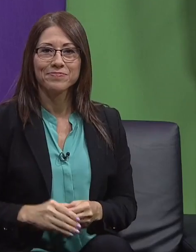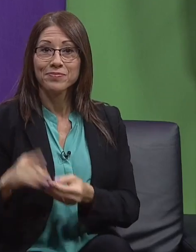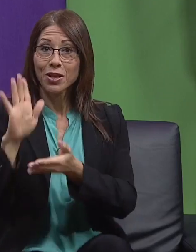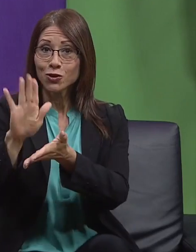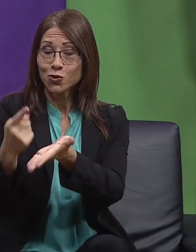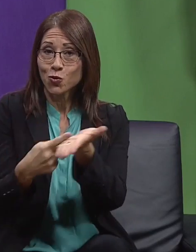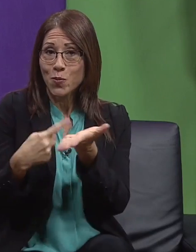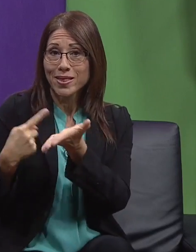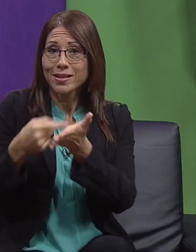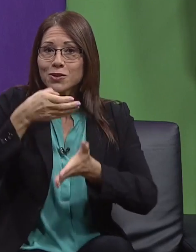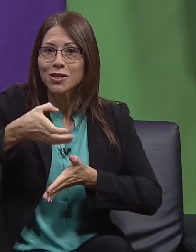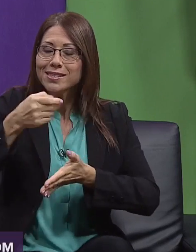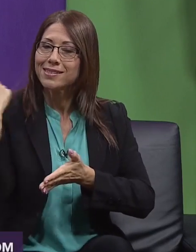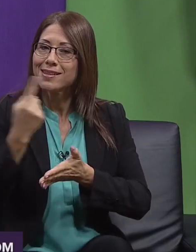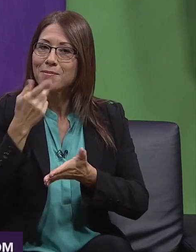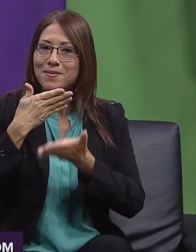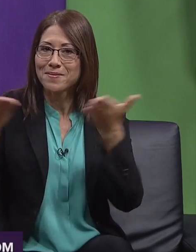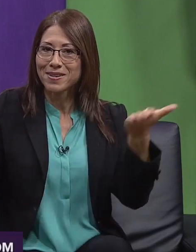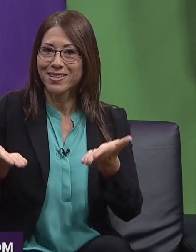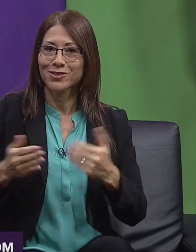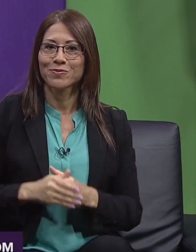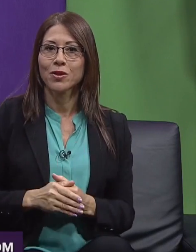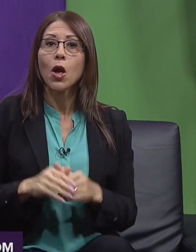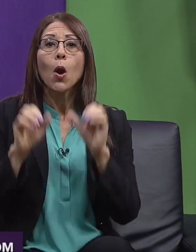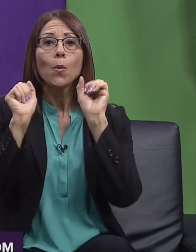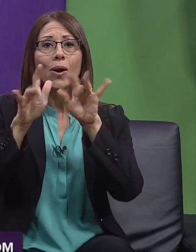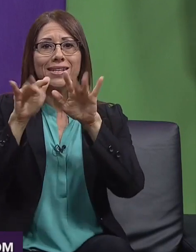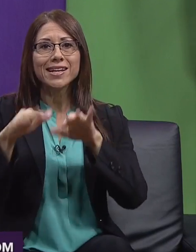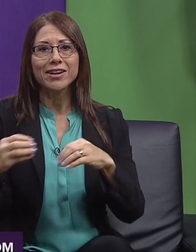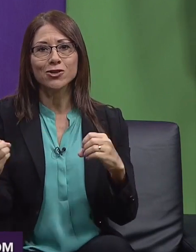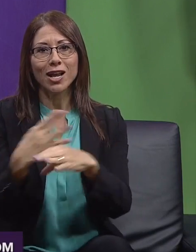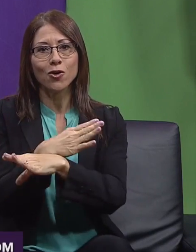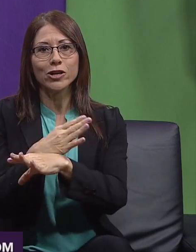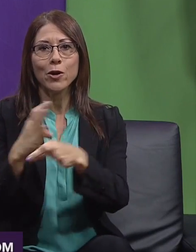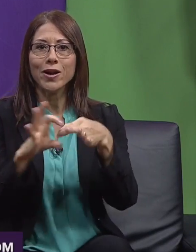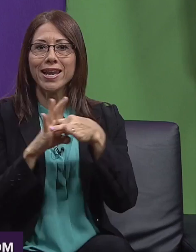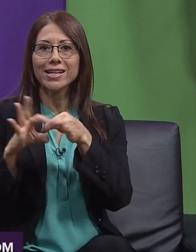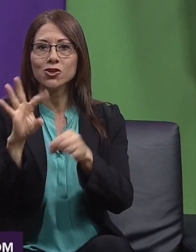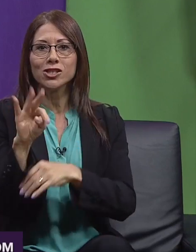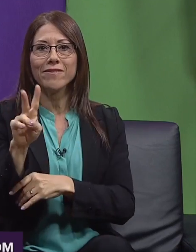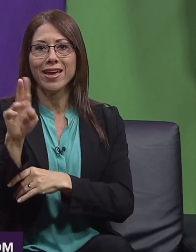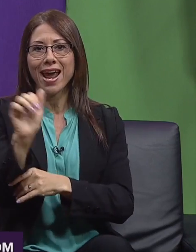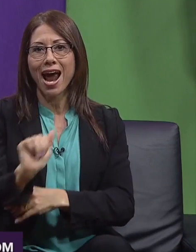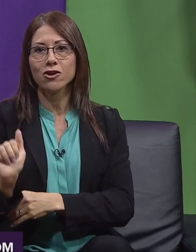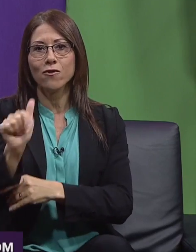Sus comentarios y sugerencias son siempre bienvenidos. Puede escribirnos al correo